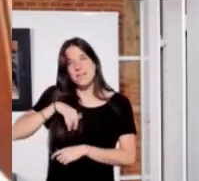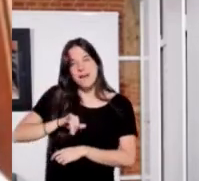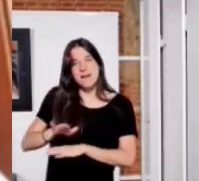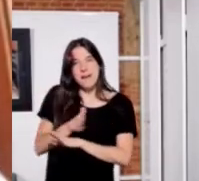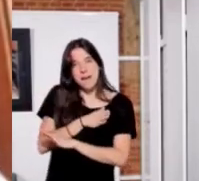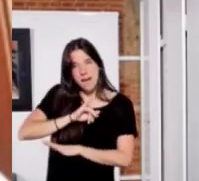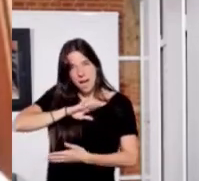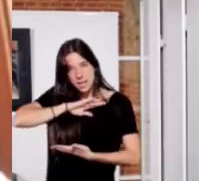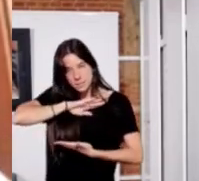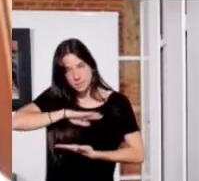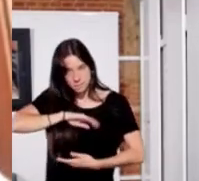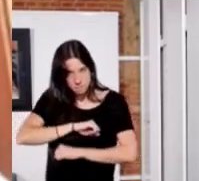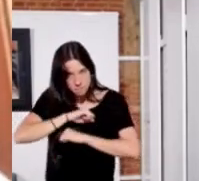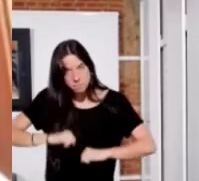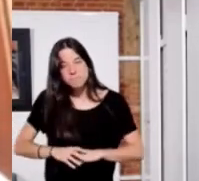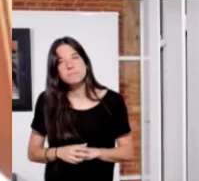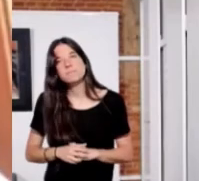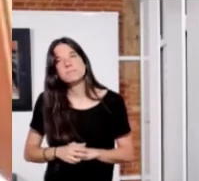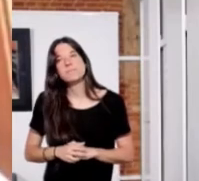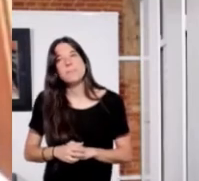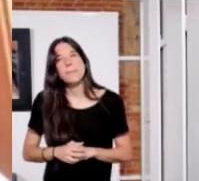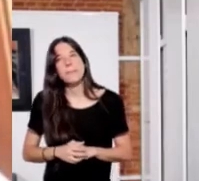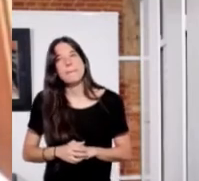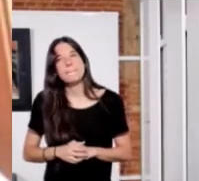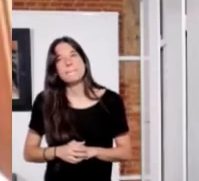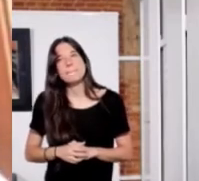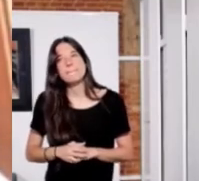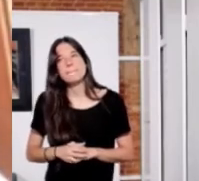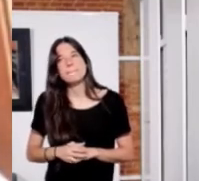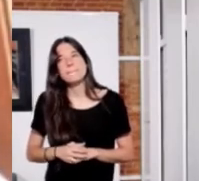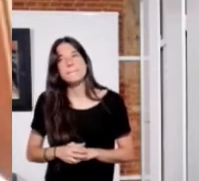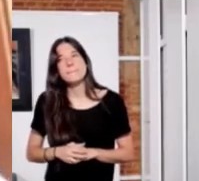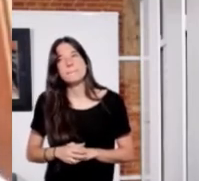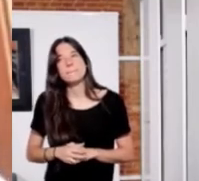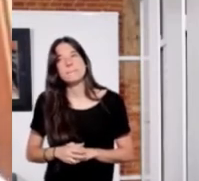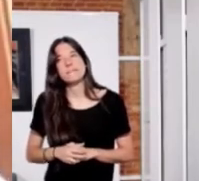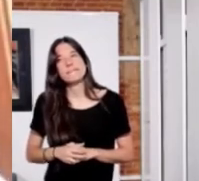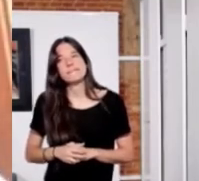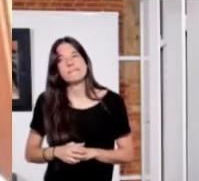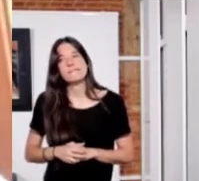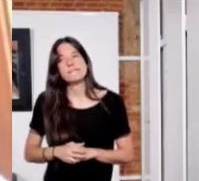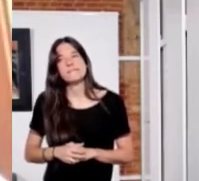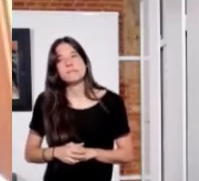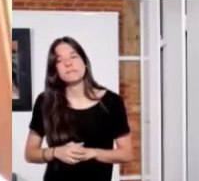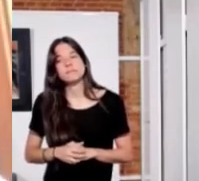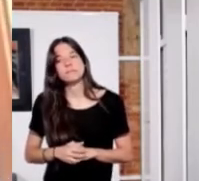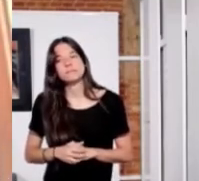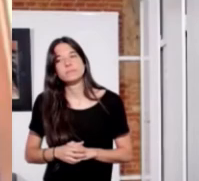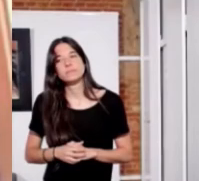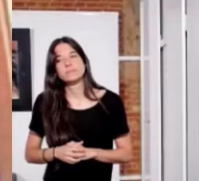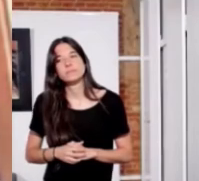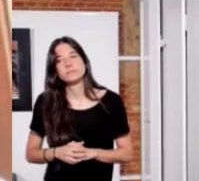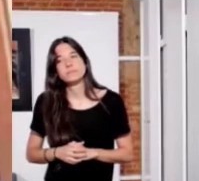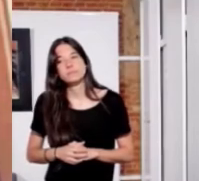Y Déjame, a mí me